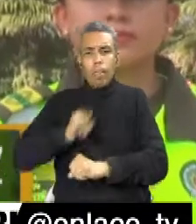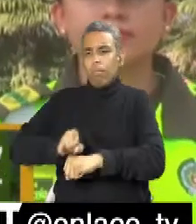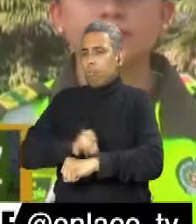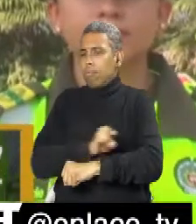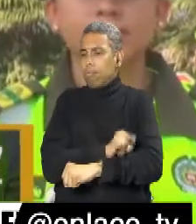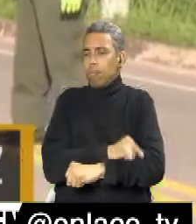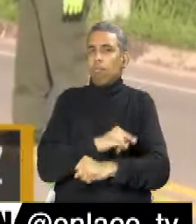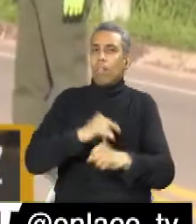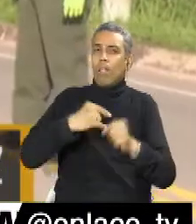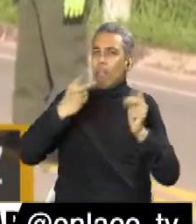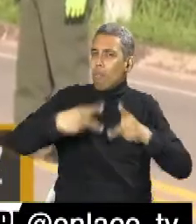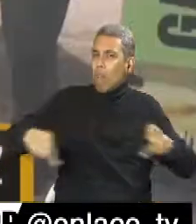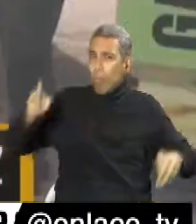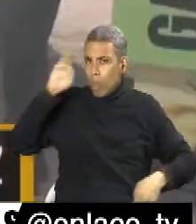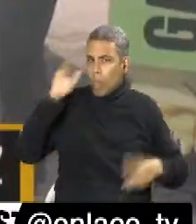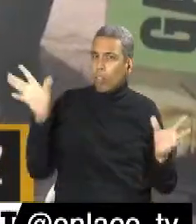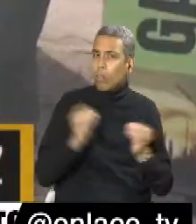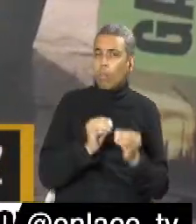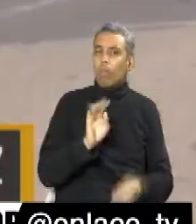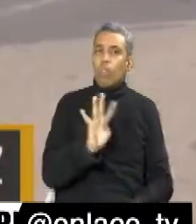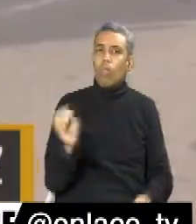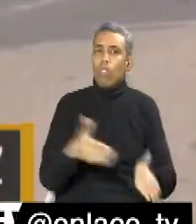ancho del país.